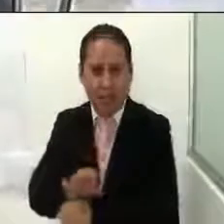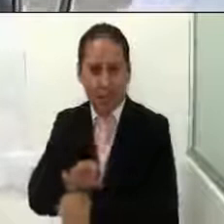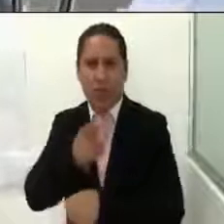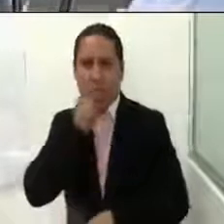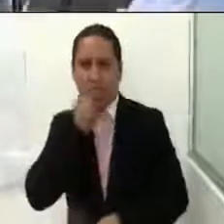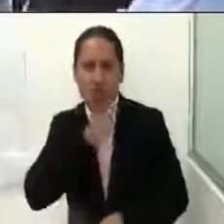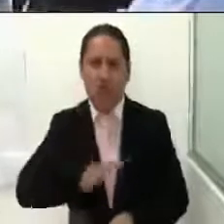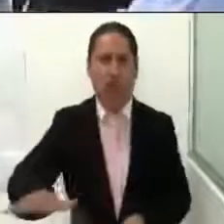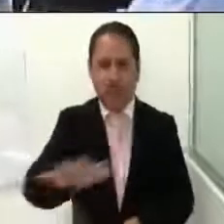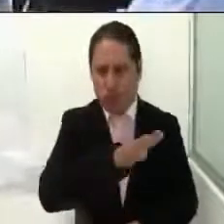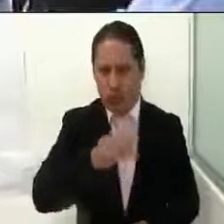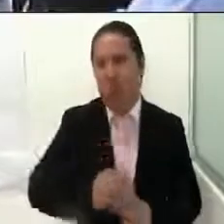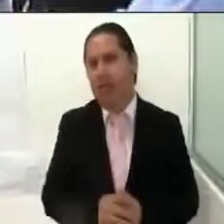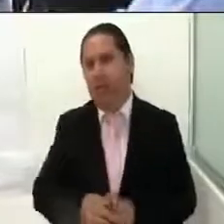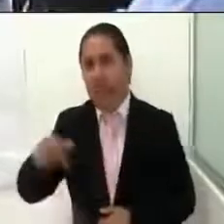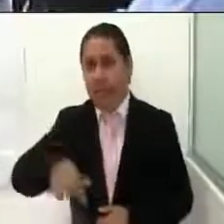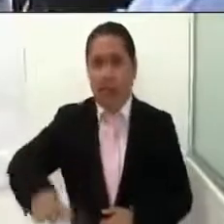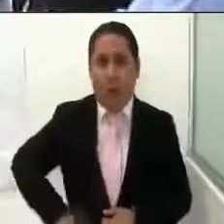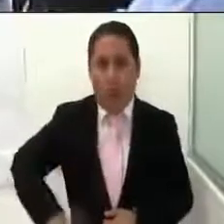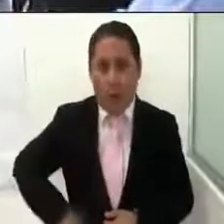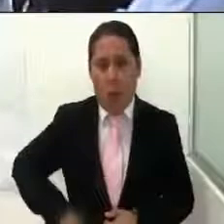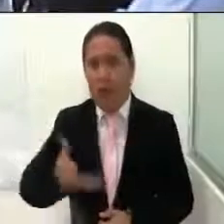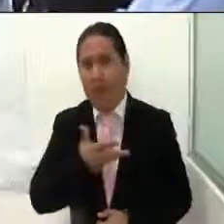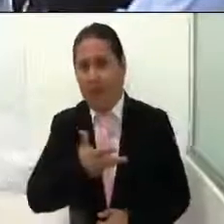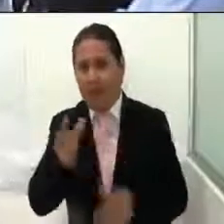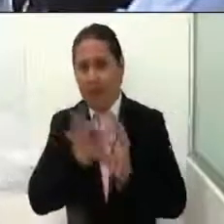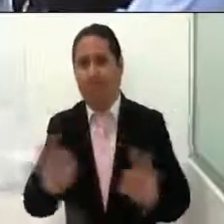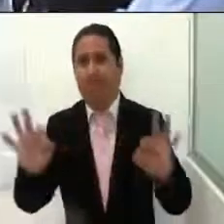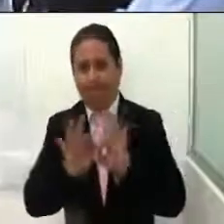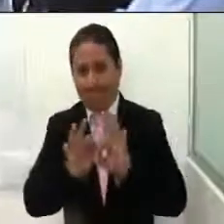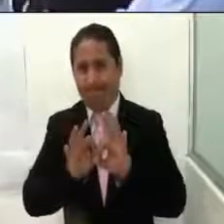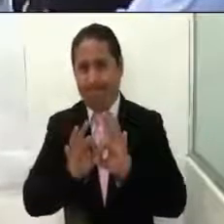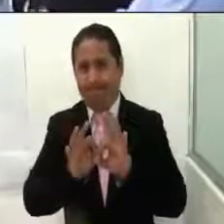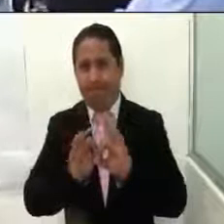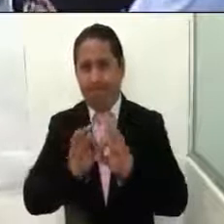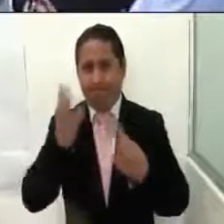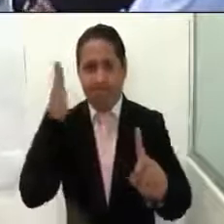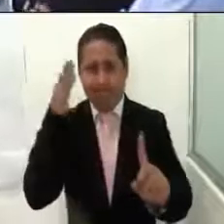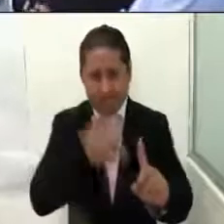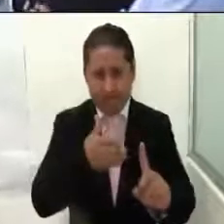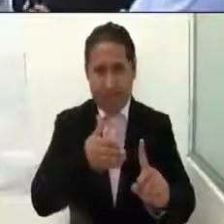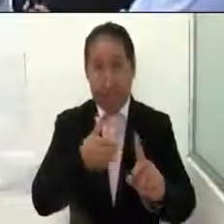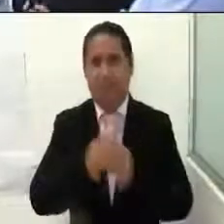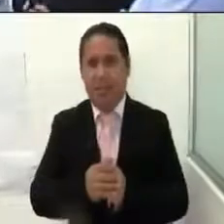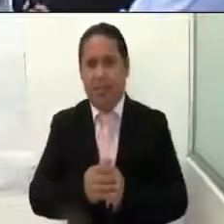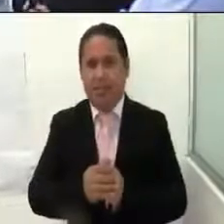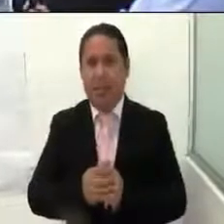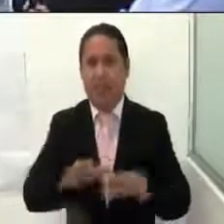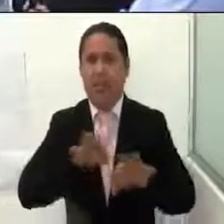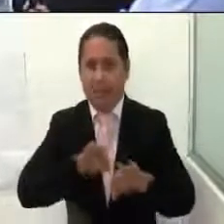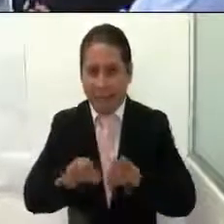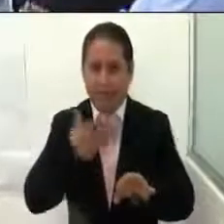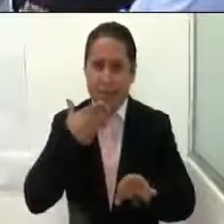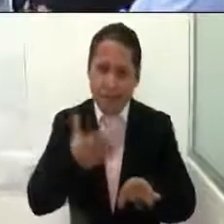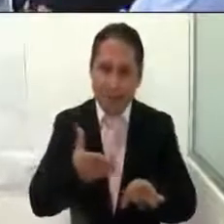que este gobierno tiene como prioridad el garantizar a quienes ejercen esta labor siempre